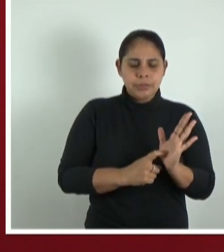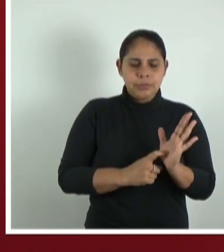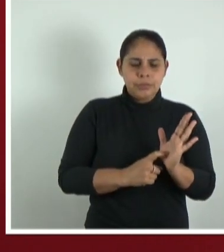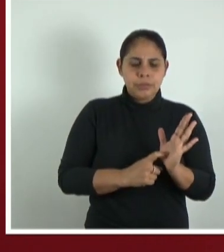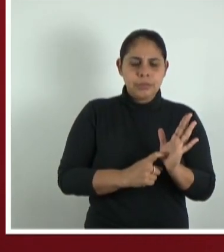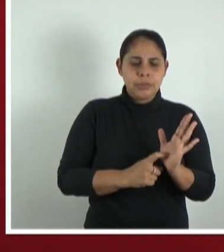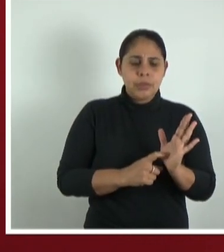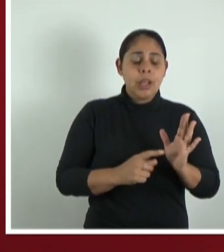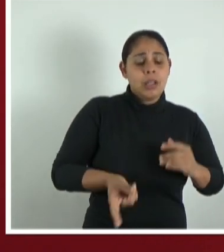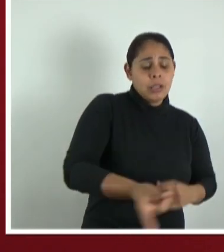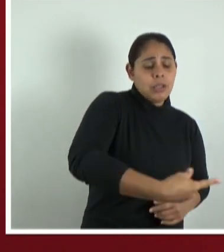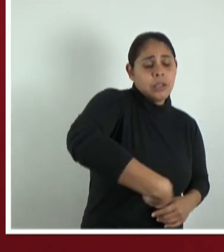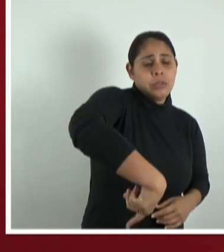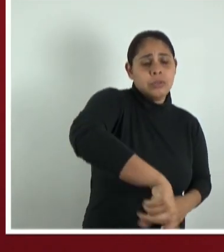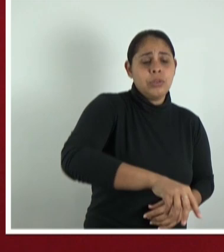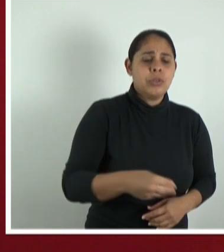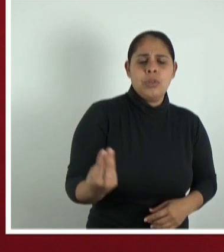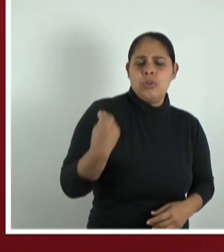que os llamó a su gloria eterna,